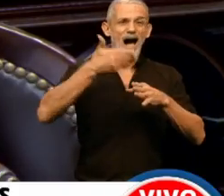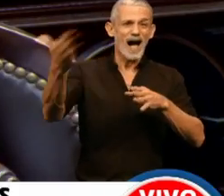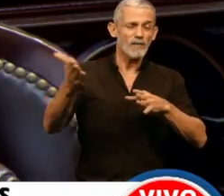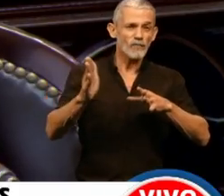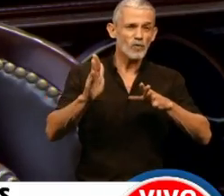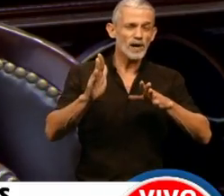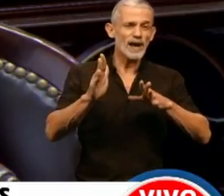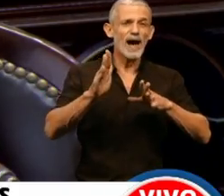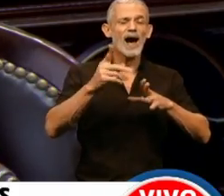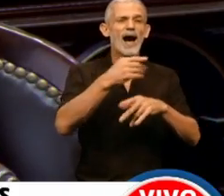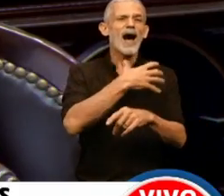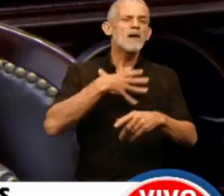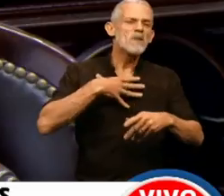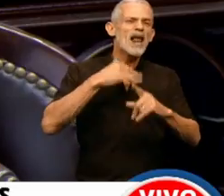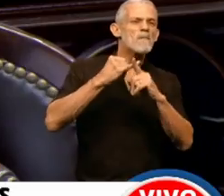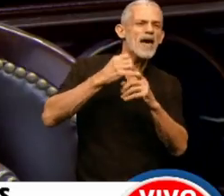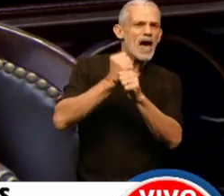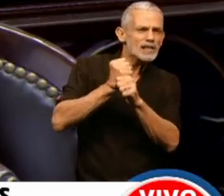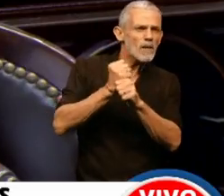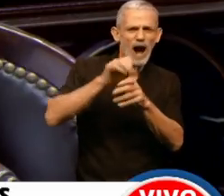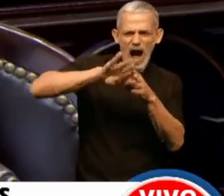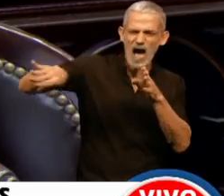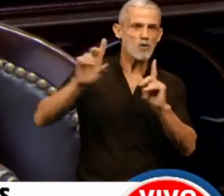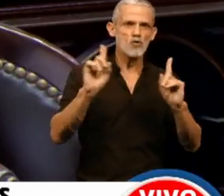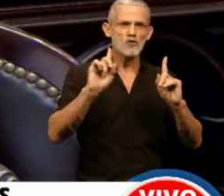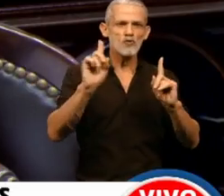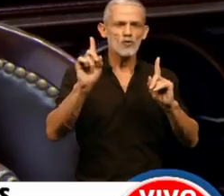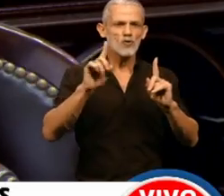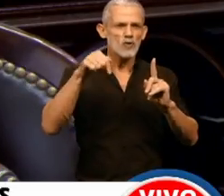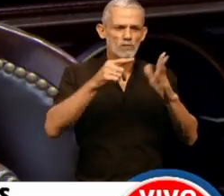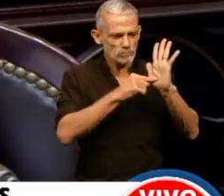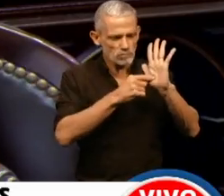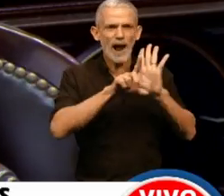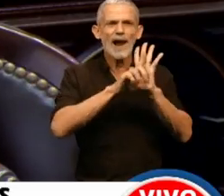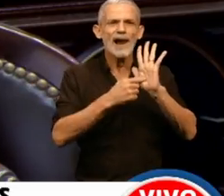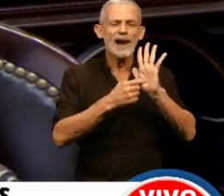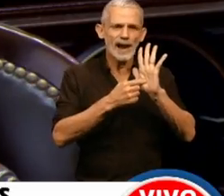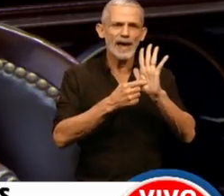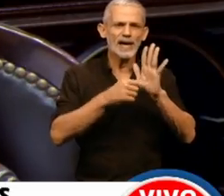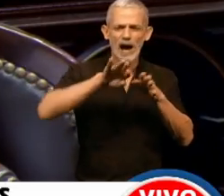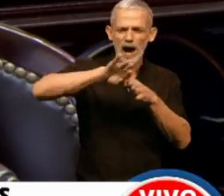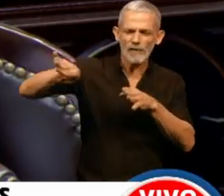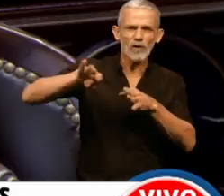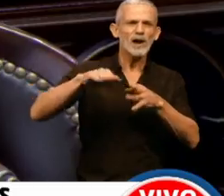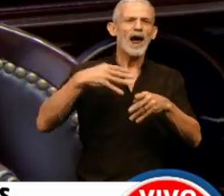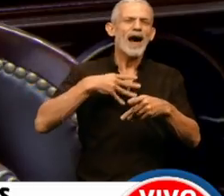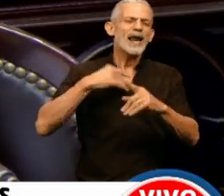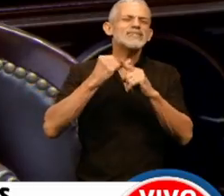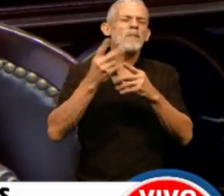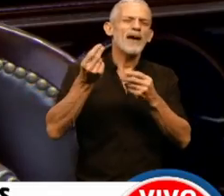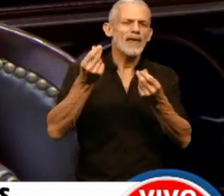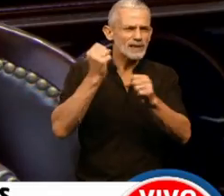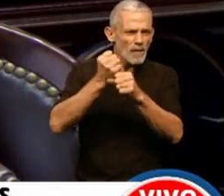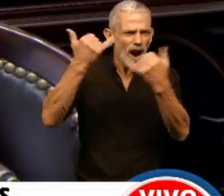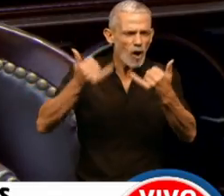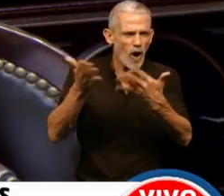a la clase media trabajadora este instrumento no deja fuera a la clase media